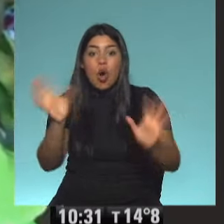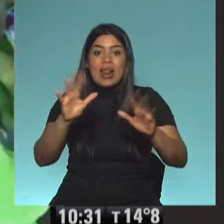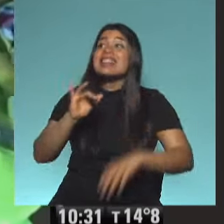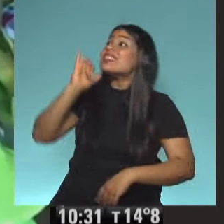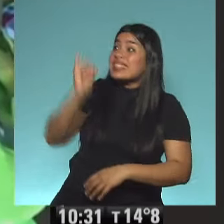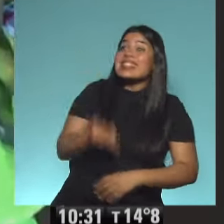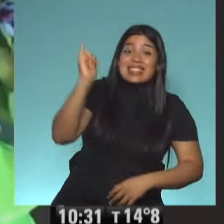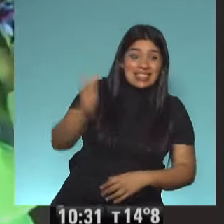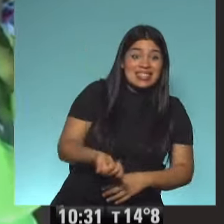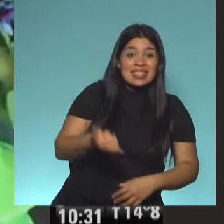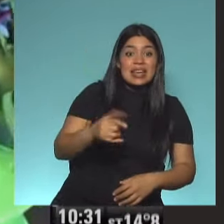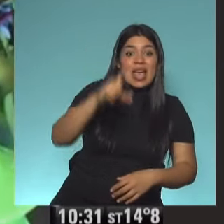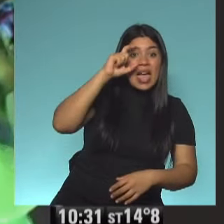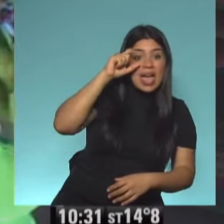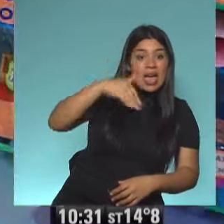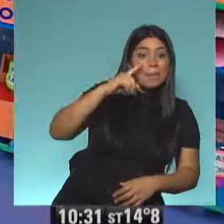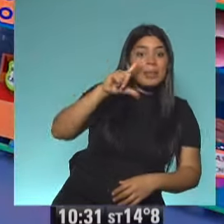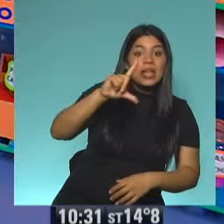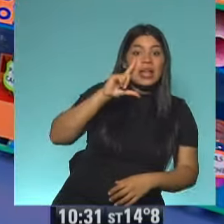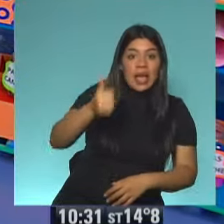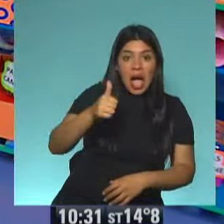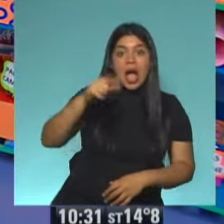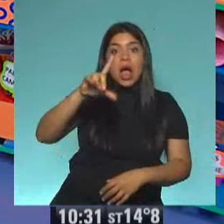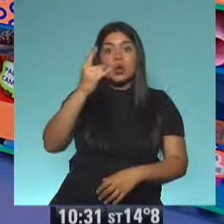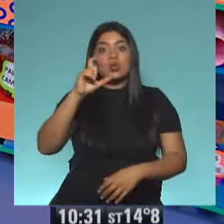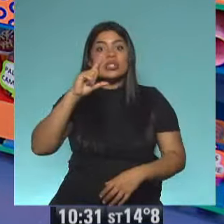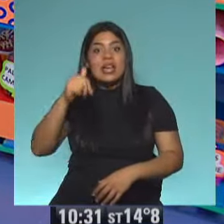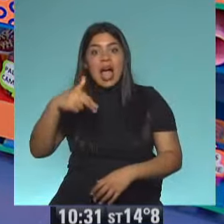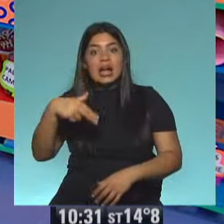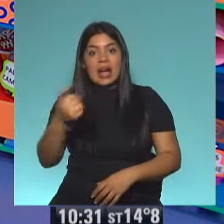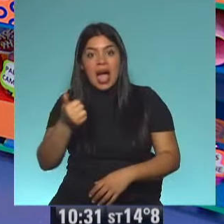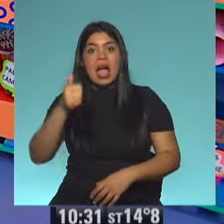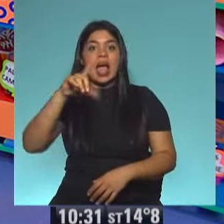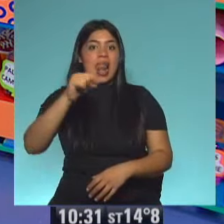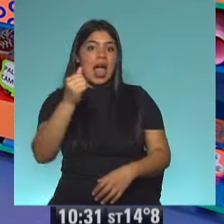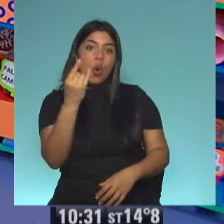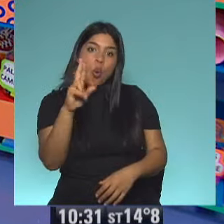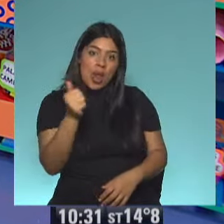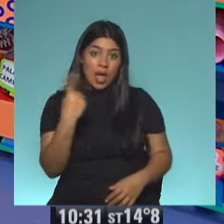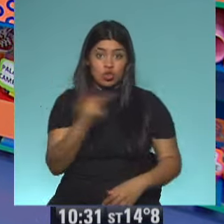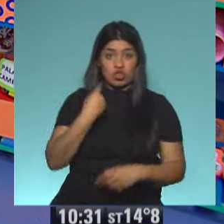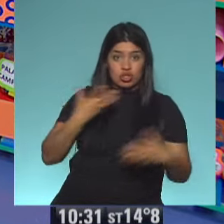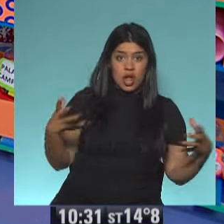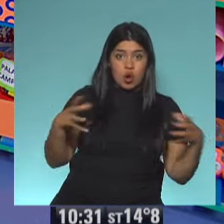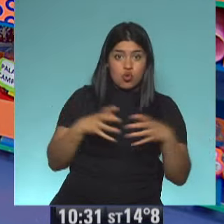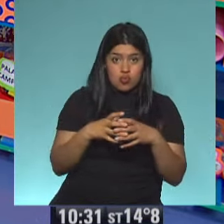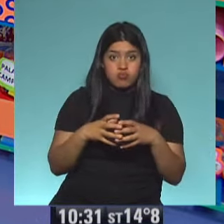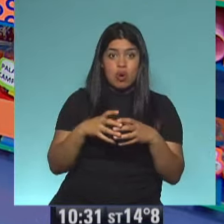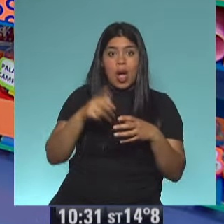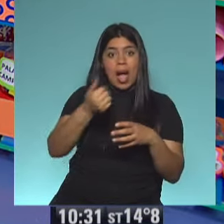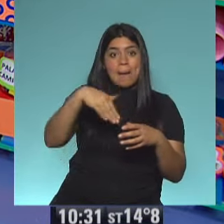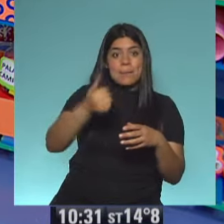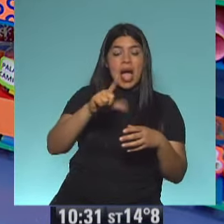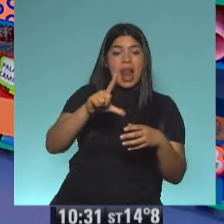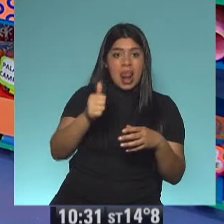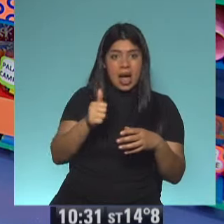Exacto. Emilia, Luciana y Laura somos integrantes de la agrupación Amalas, mujeres artesanas linqueñas.